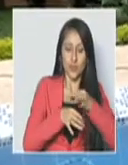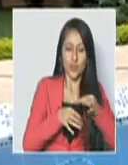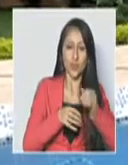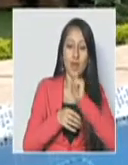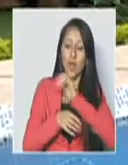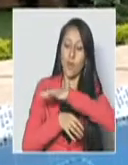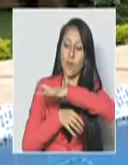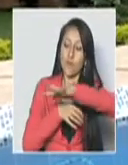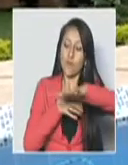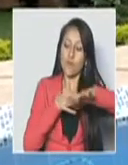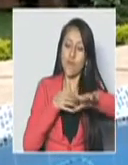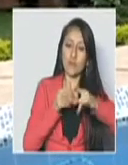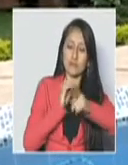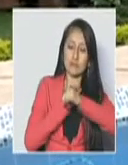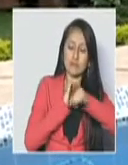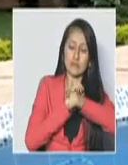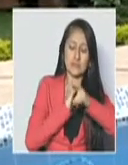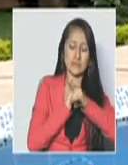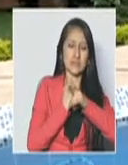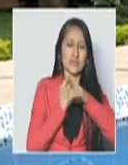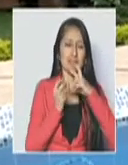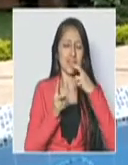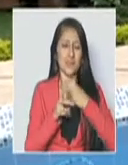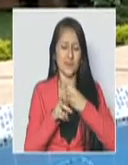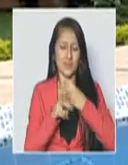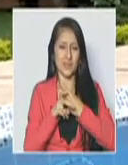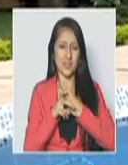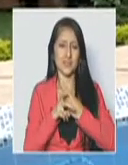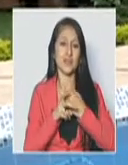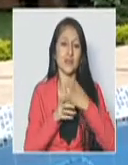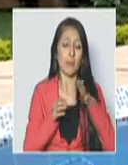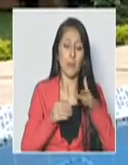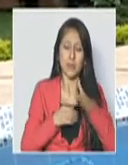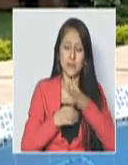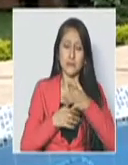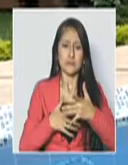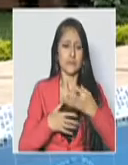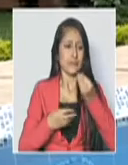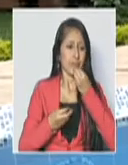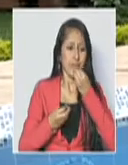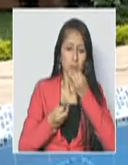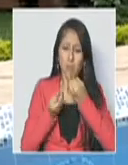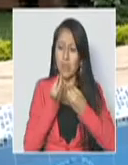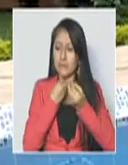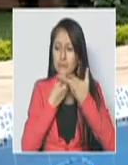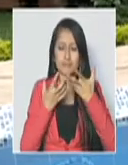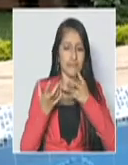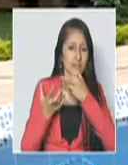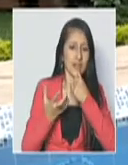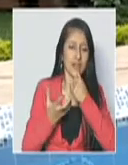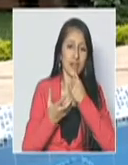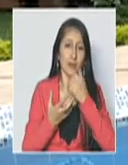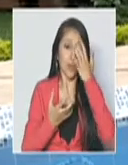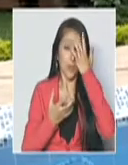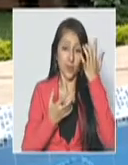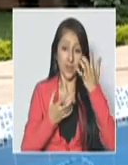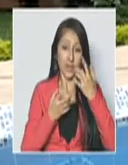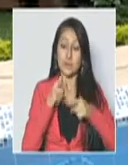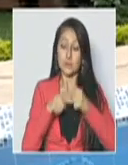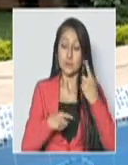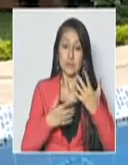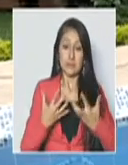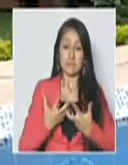espacio extracelular entonces no pueden los peces llegan un momento en que ya no pueden nutrirse de este líquido al no poder